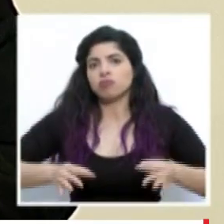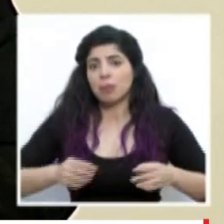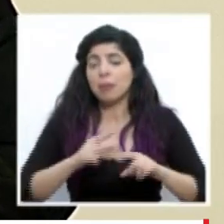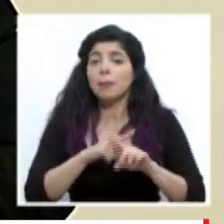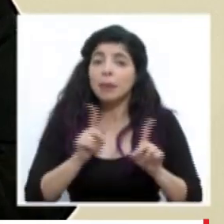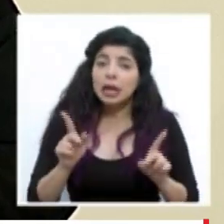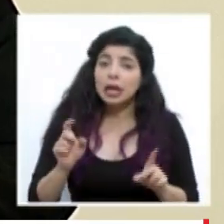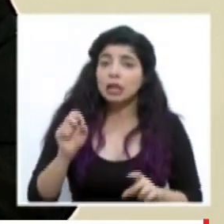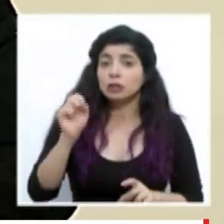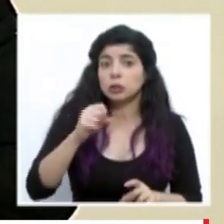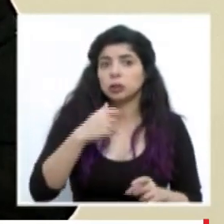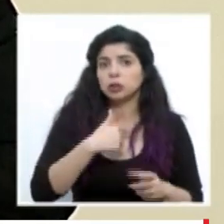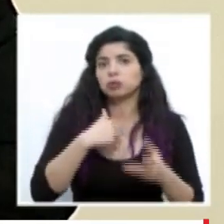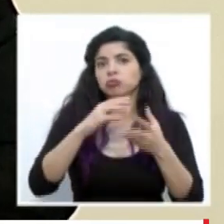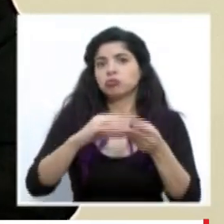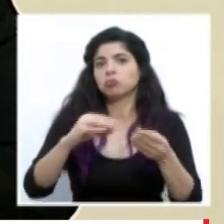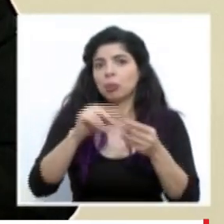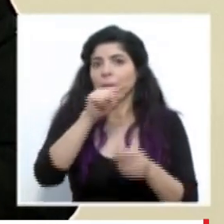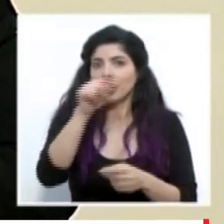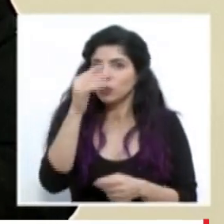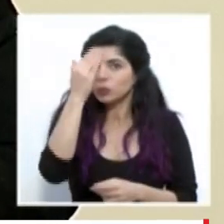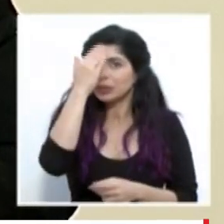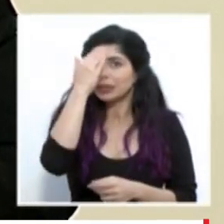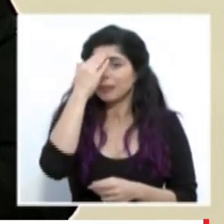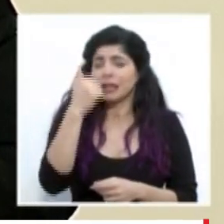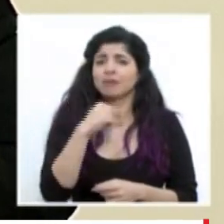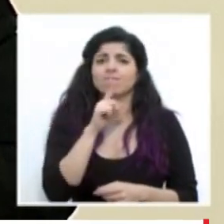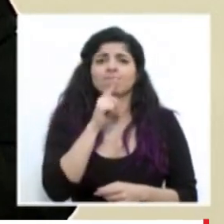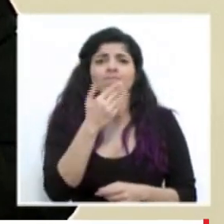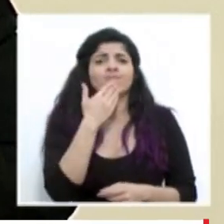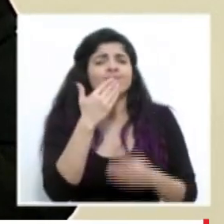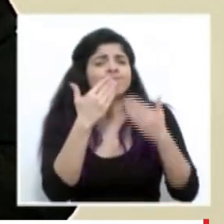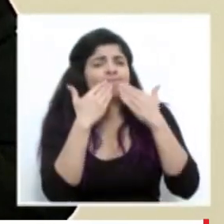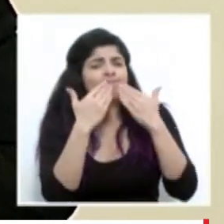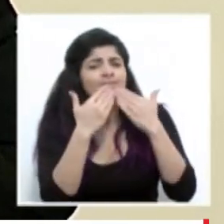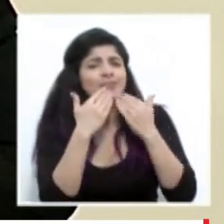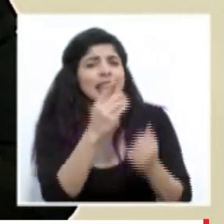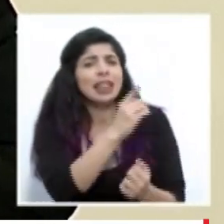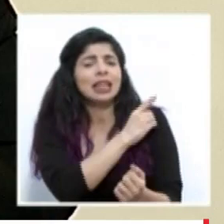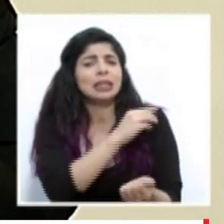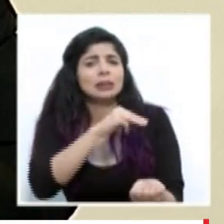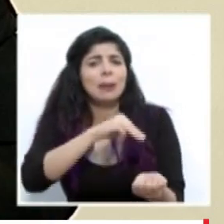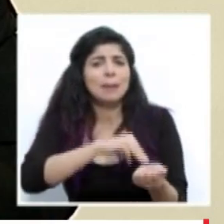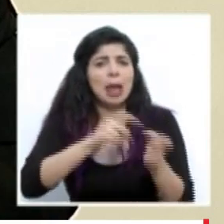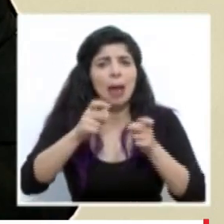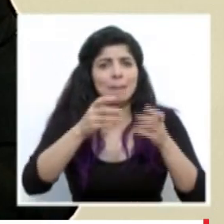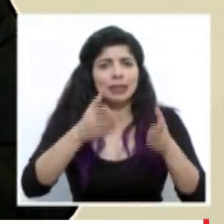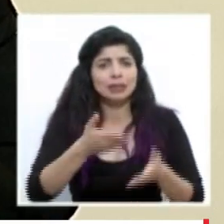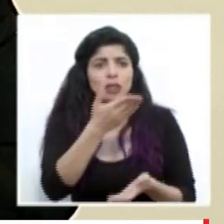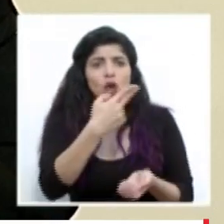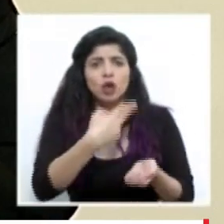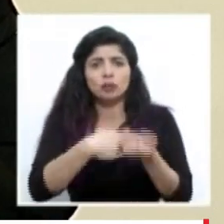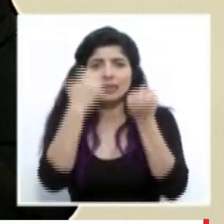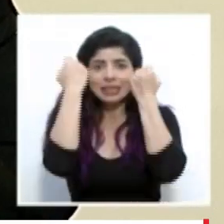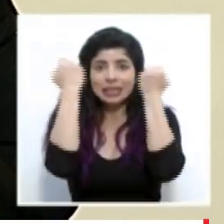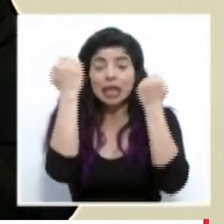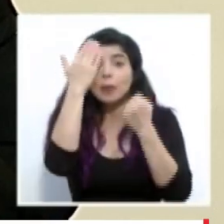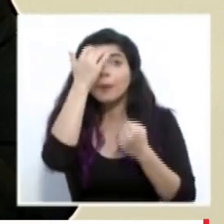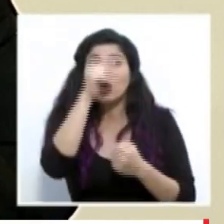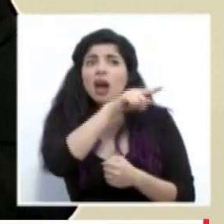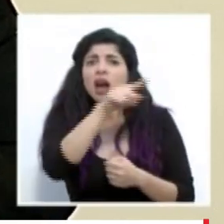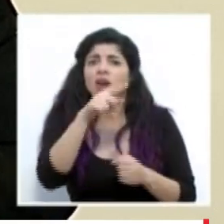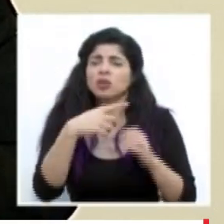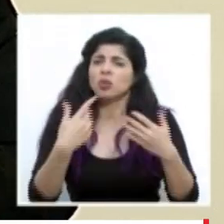pero sí quería que ustedes lo supieran, y le agradezco profundamente a la Dirección Médica y Administrativa del Hospital Psiquiátrico, quienes